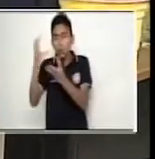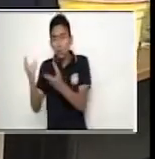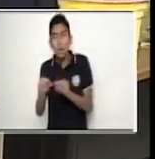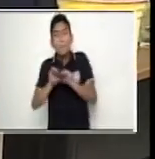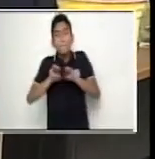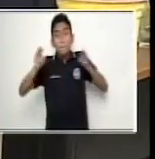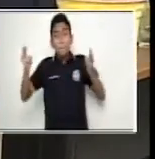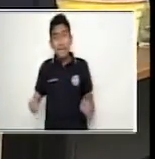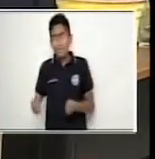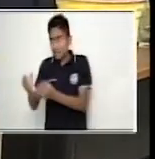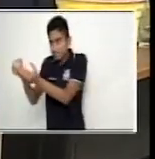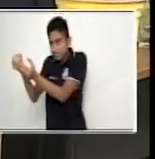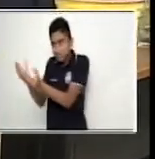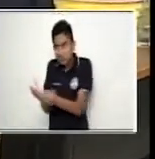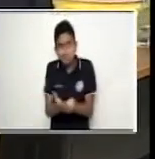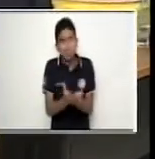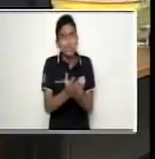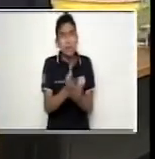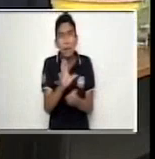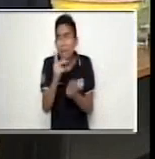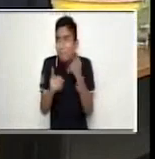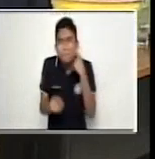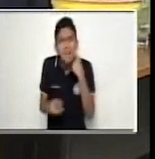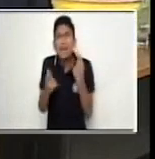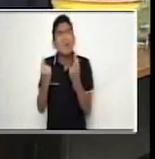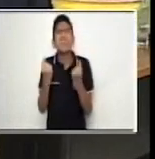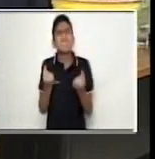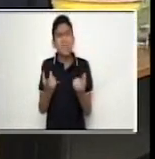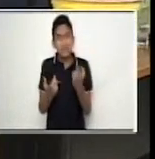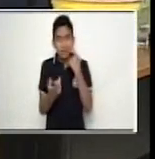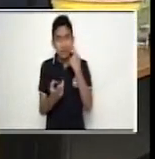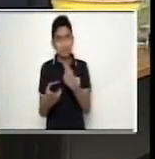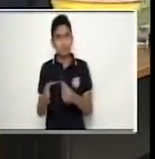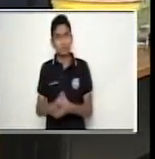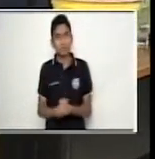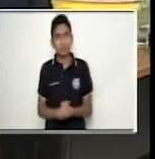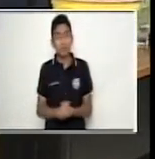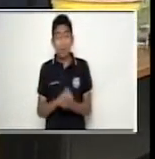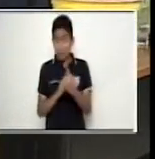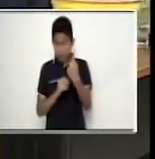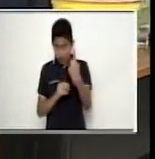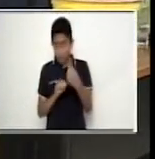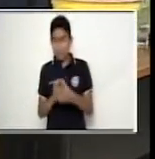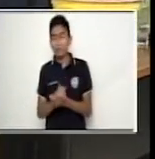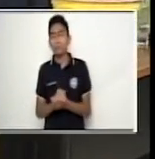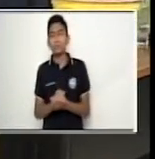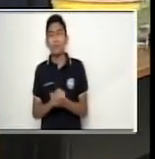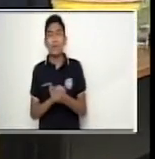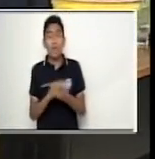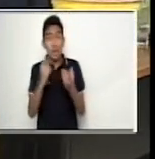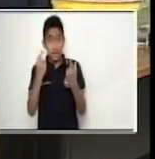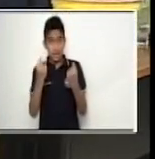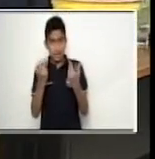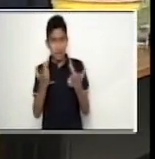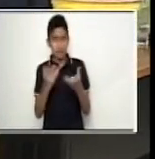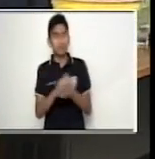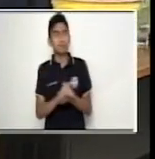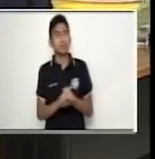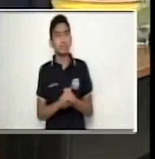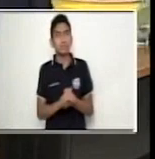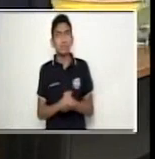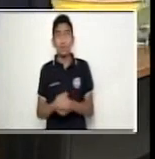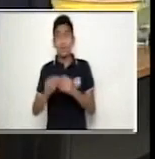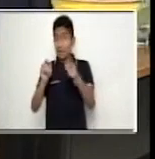mesa. Veamos cómo vamos a utilizar este material. Primero tenemos que restar en la unidad, que es el